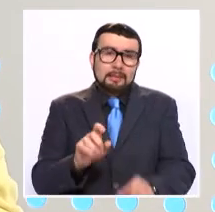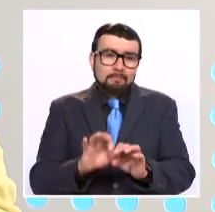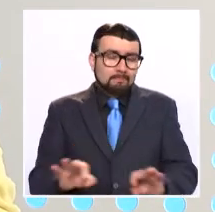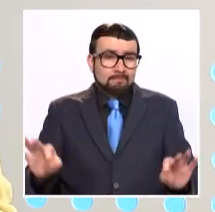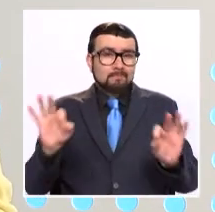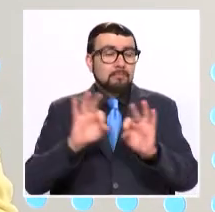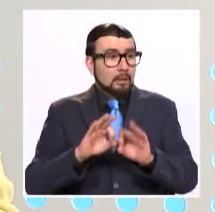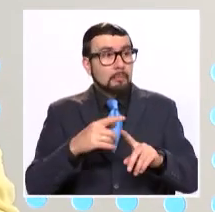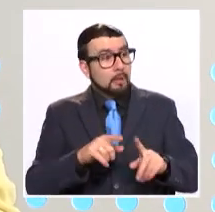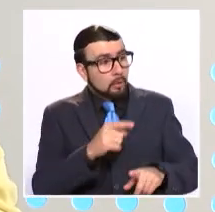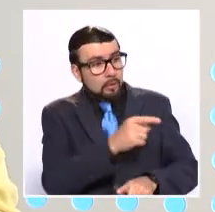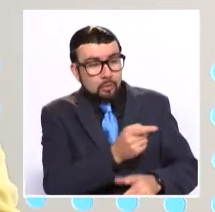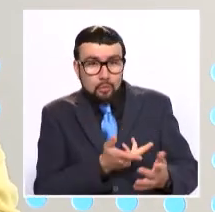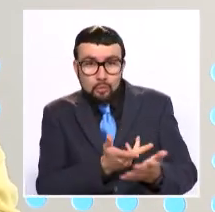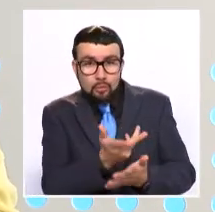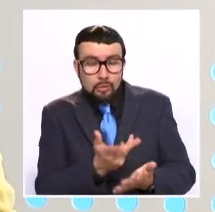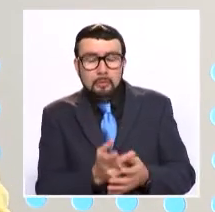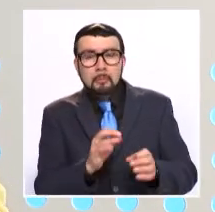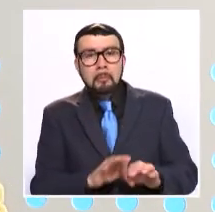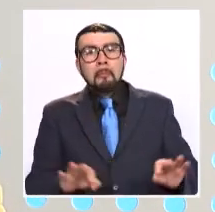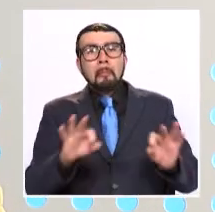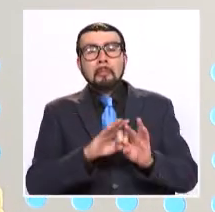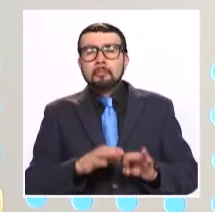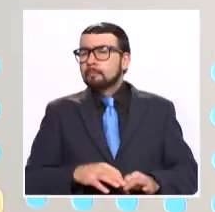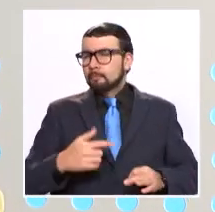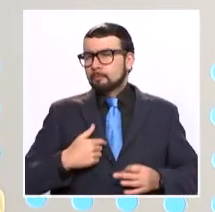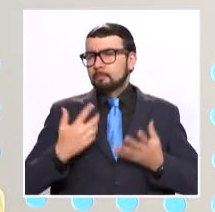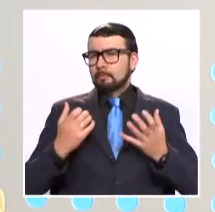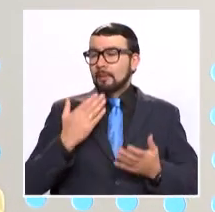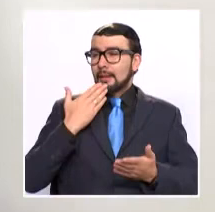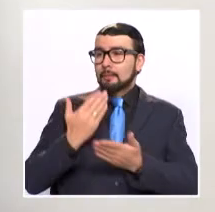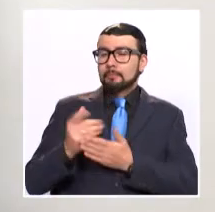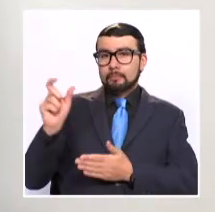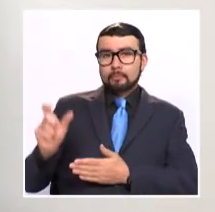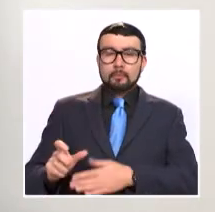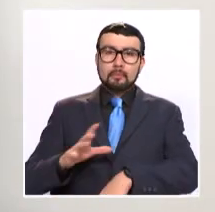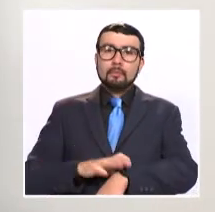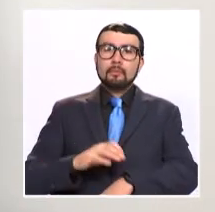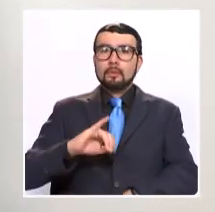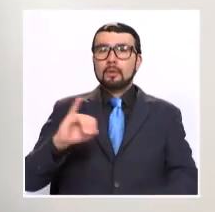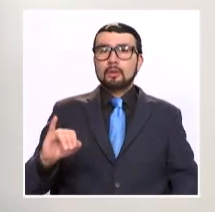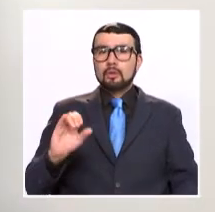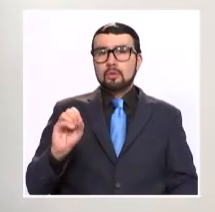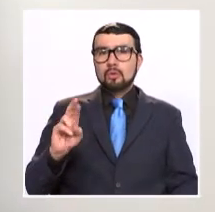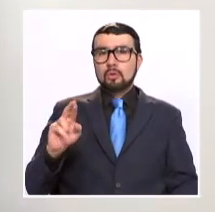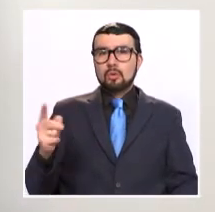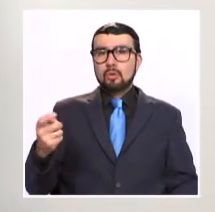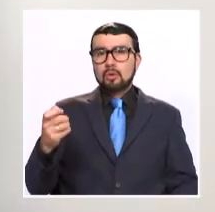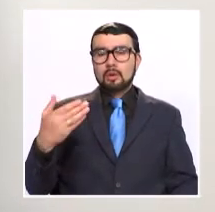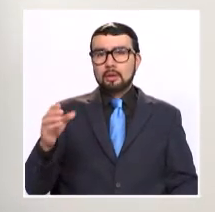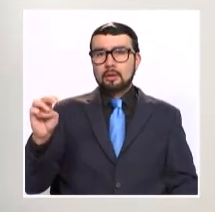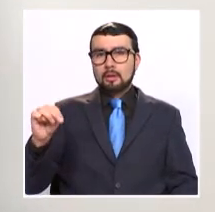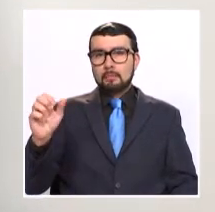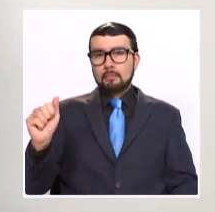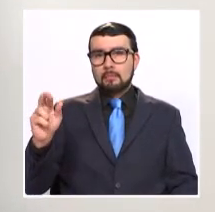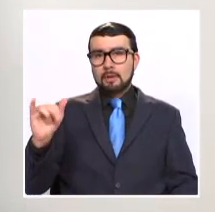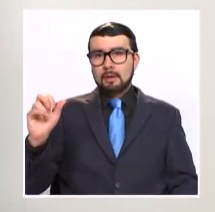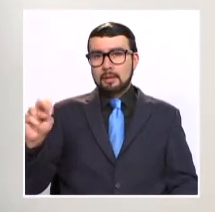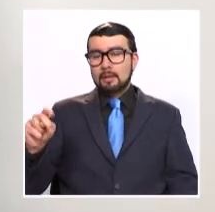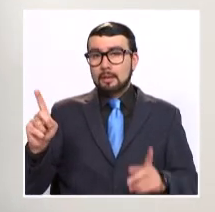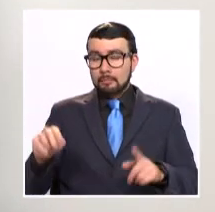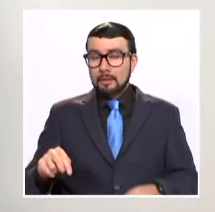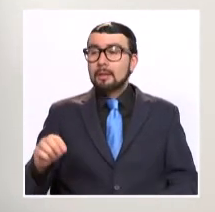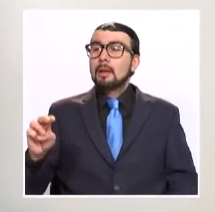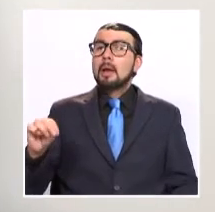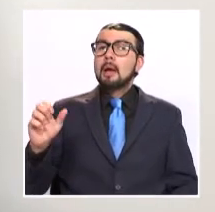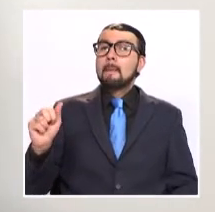van a dar ese informe. Yo quiero agradecerle al doctor Jorge Iván Marín Uribe y a María Teresa Mejía López por compartir